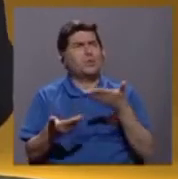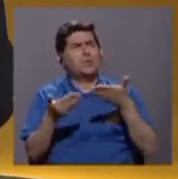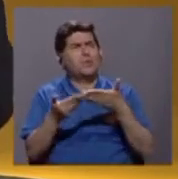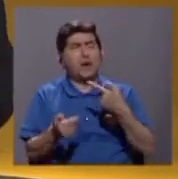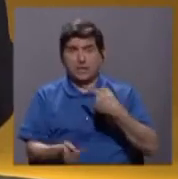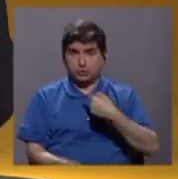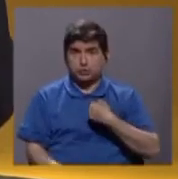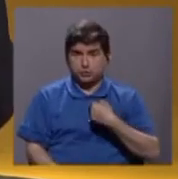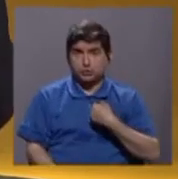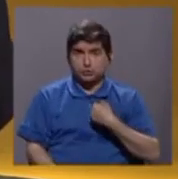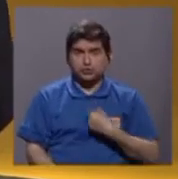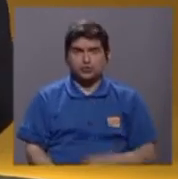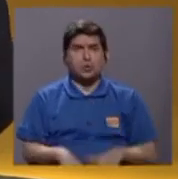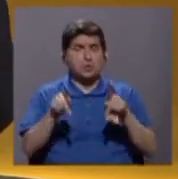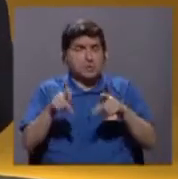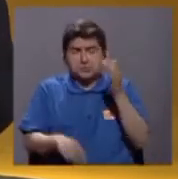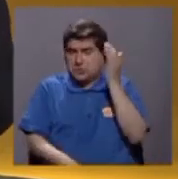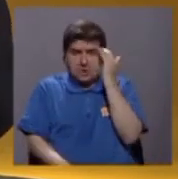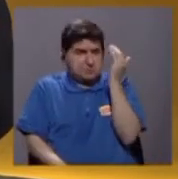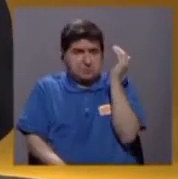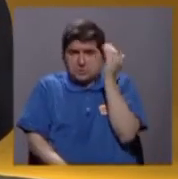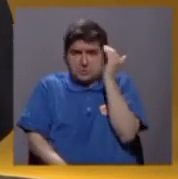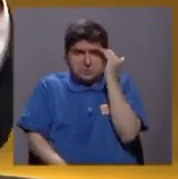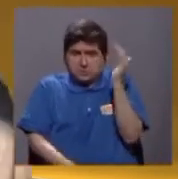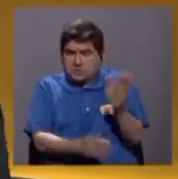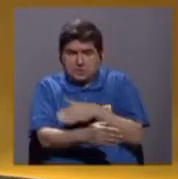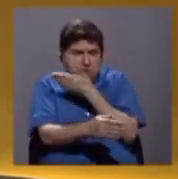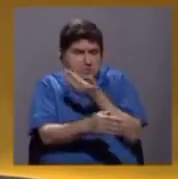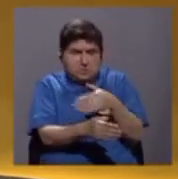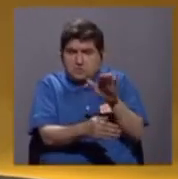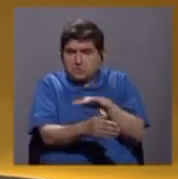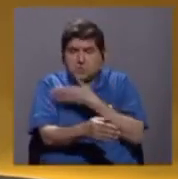yo que soy un lego en términos de música,